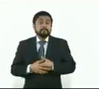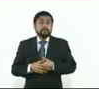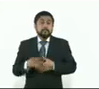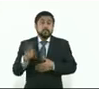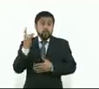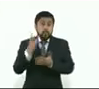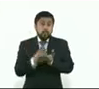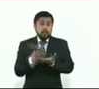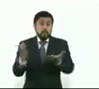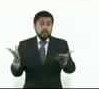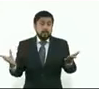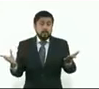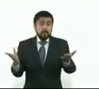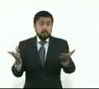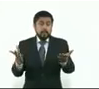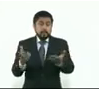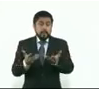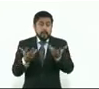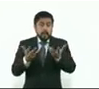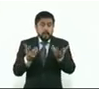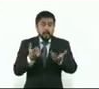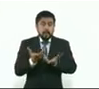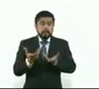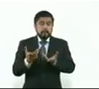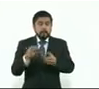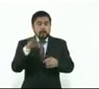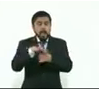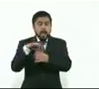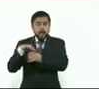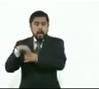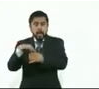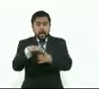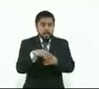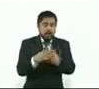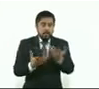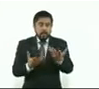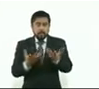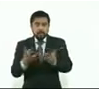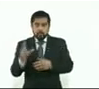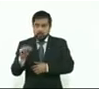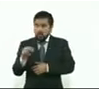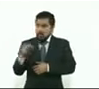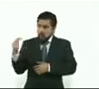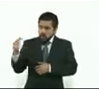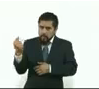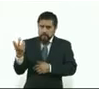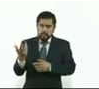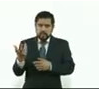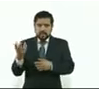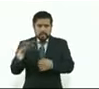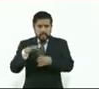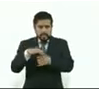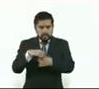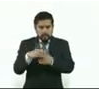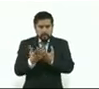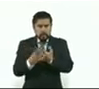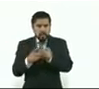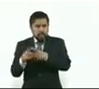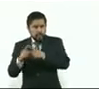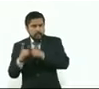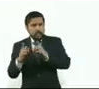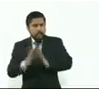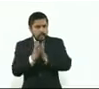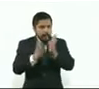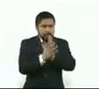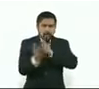promueva las elecciones o la democracia electoral, sino también la democracia participativa hoy. Entonces